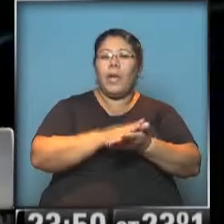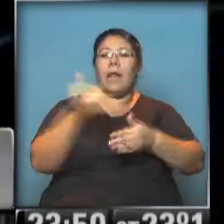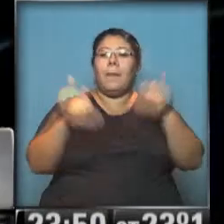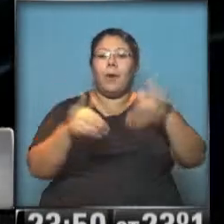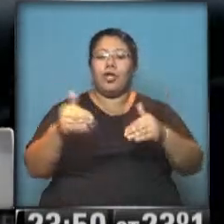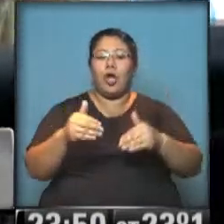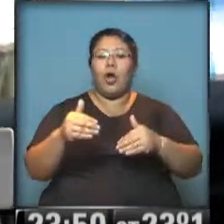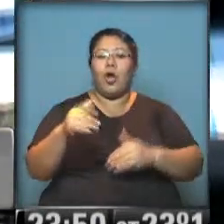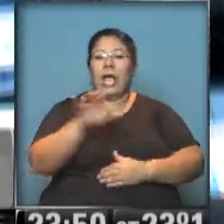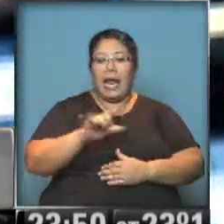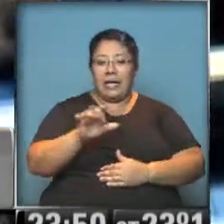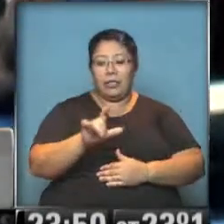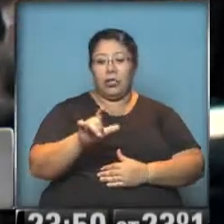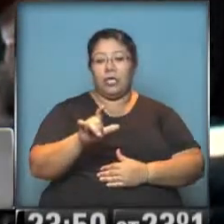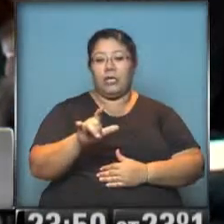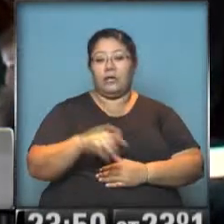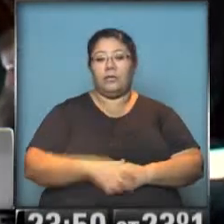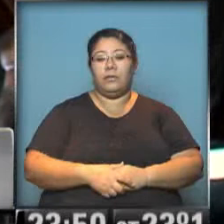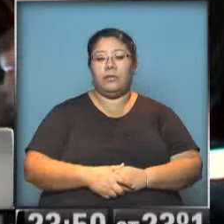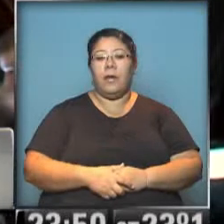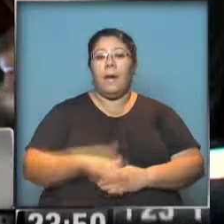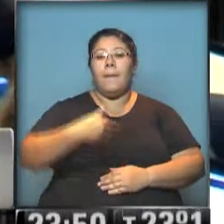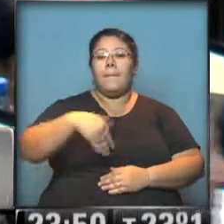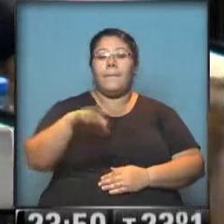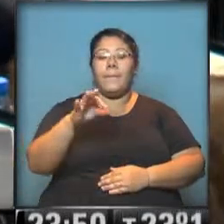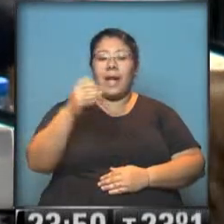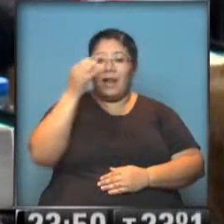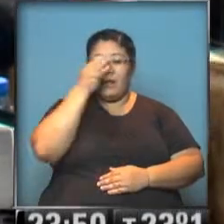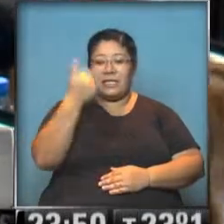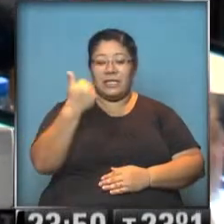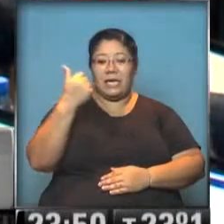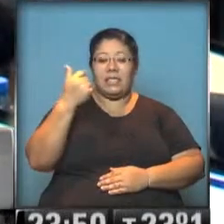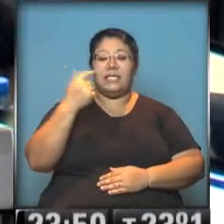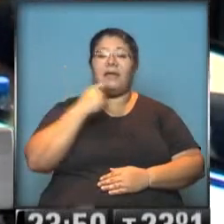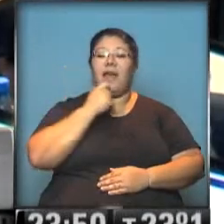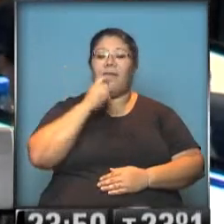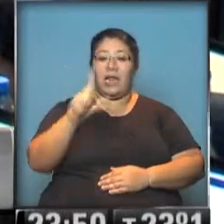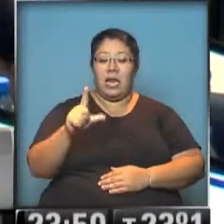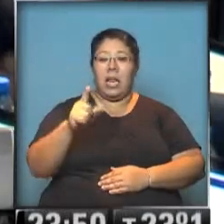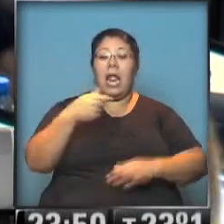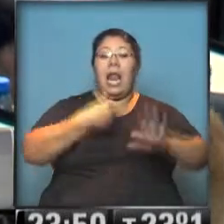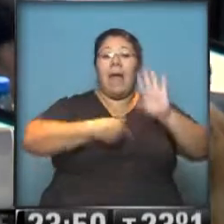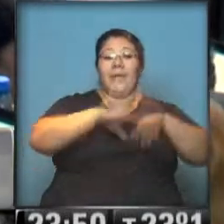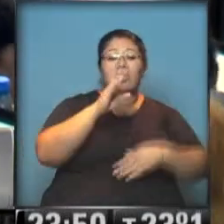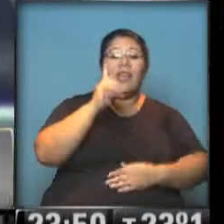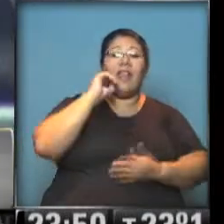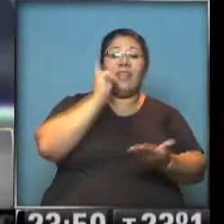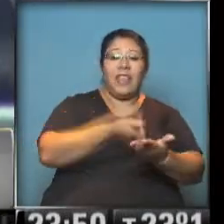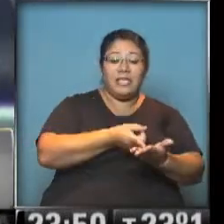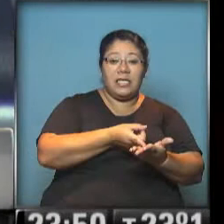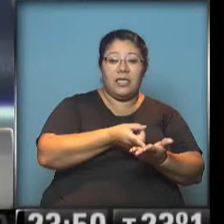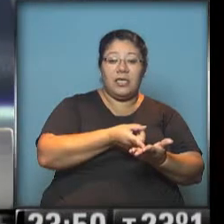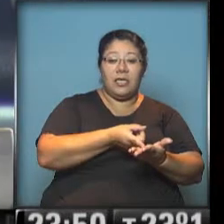elecciones primarias del próximo 26 de abril. De todas maneras, pese a que la mayoría decidió acompañar, la marcha atrás